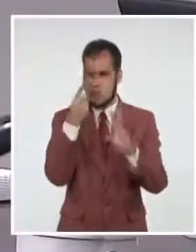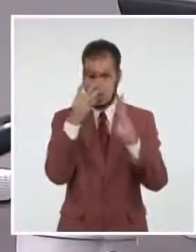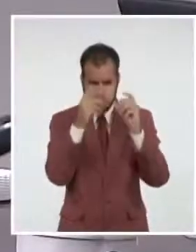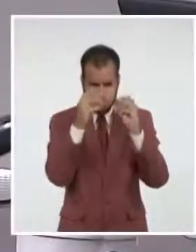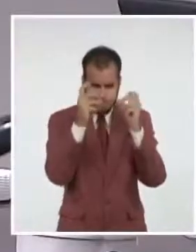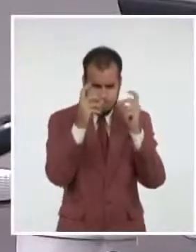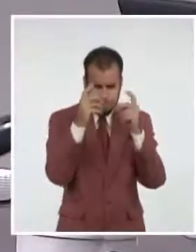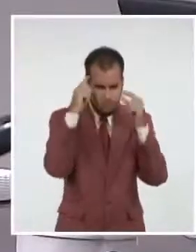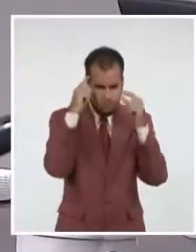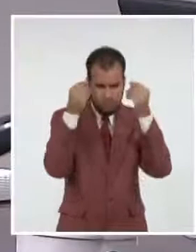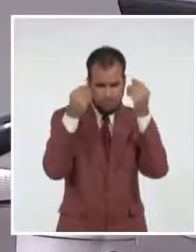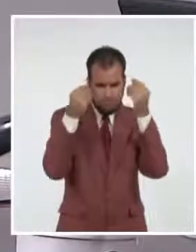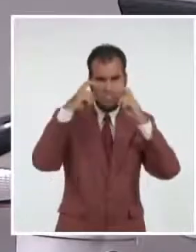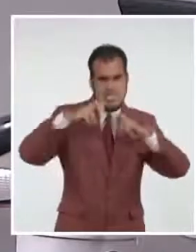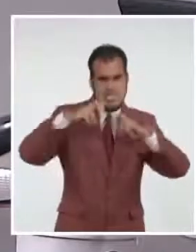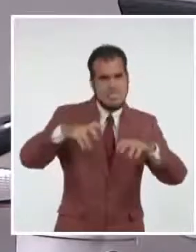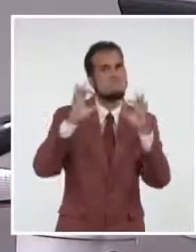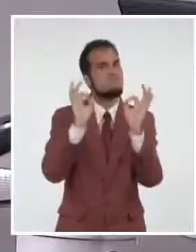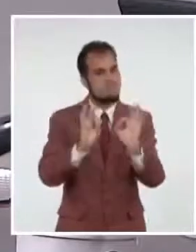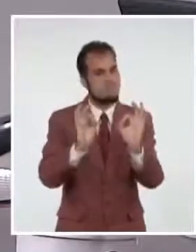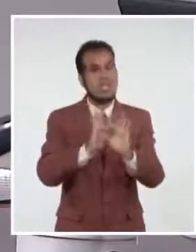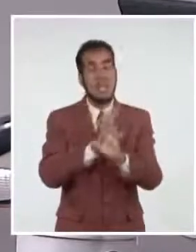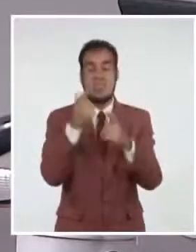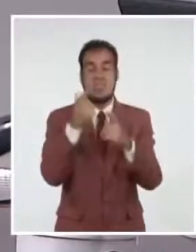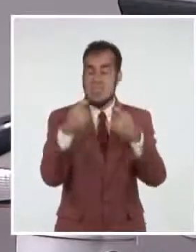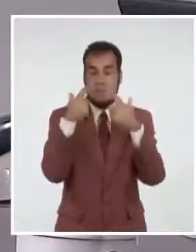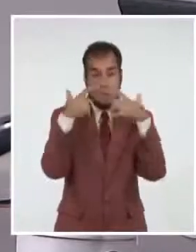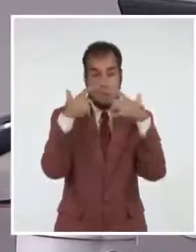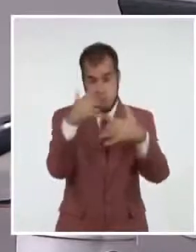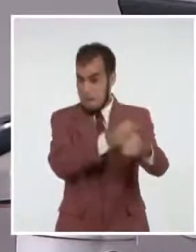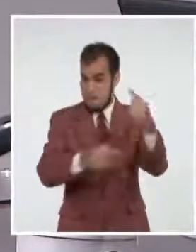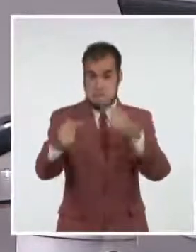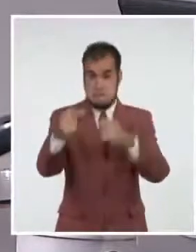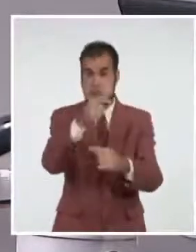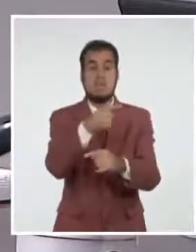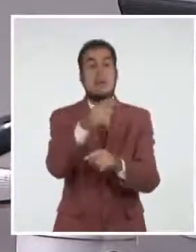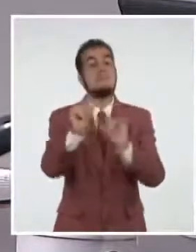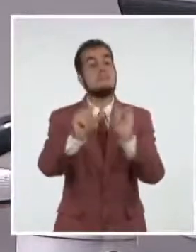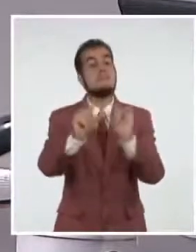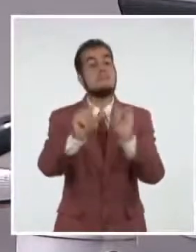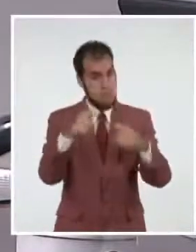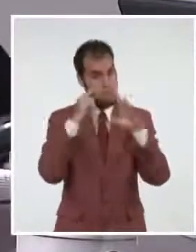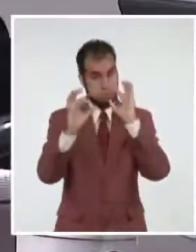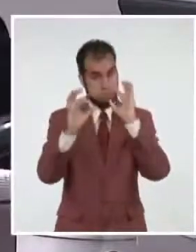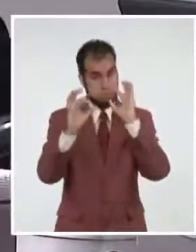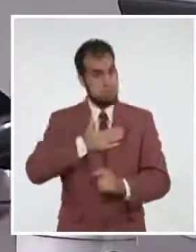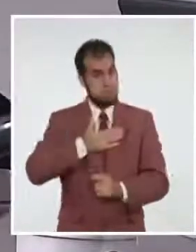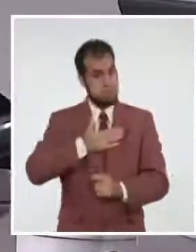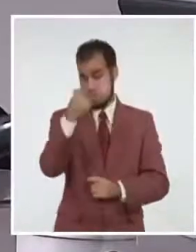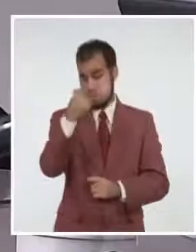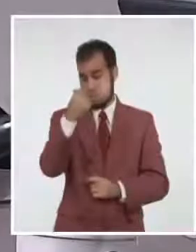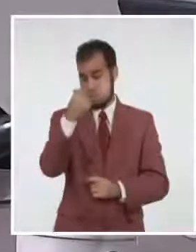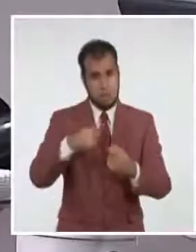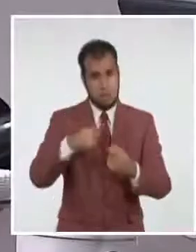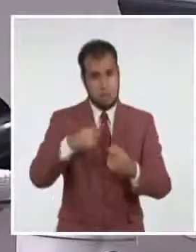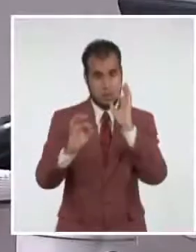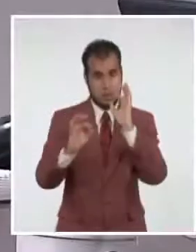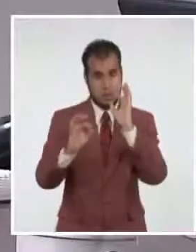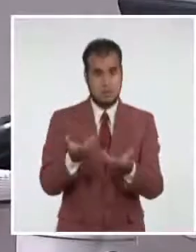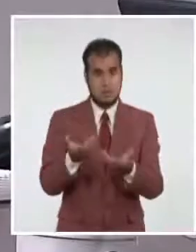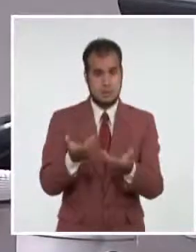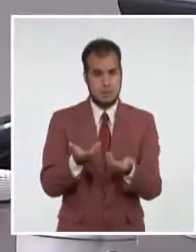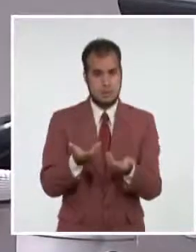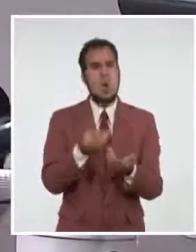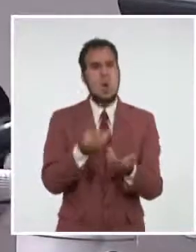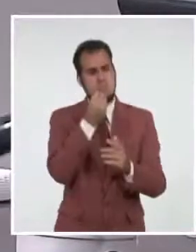el comportamiento y la autorresponsabilidad, pues podemos tener un camino más certeros, al igual que protocolos más